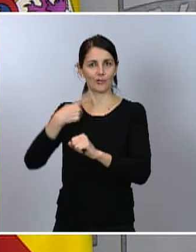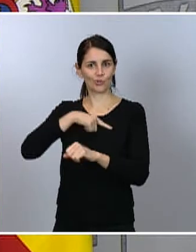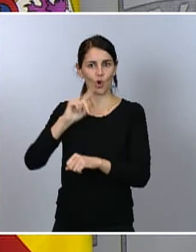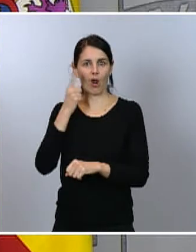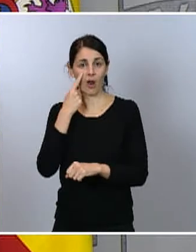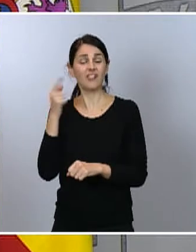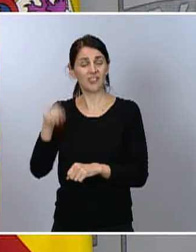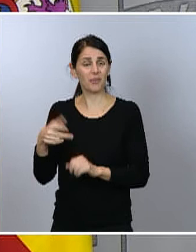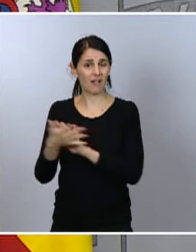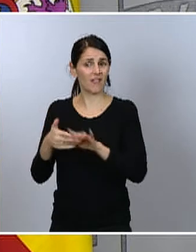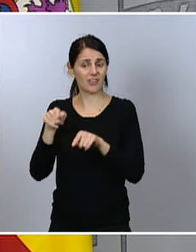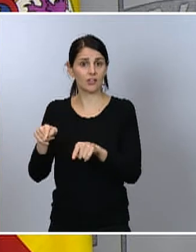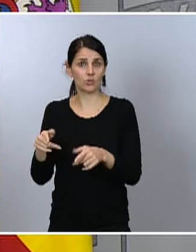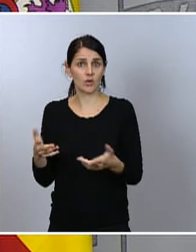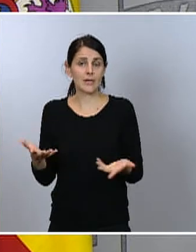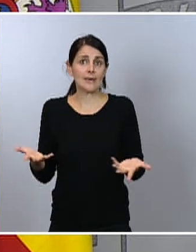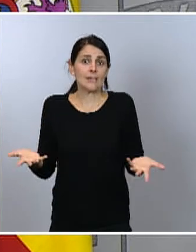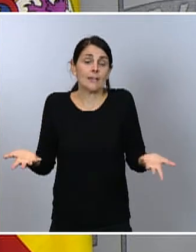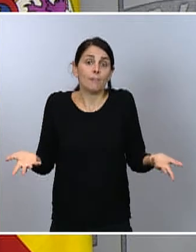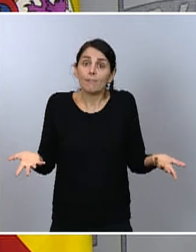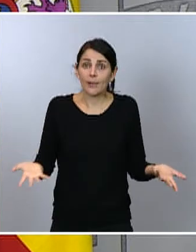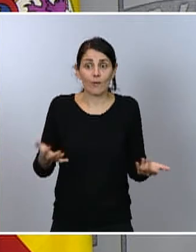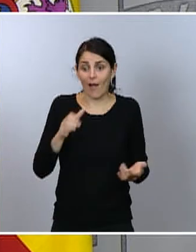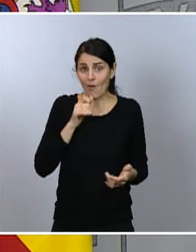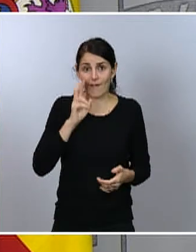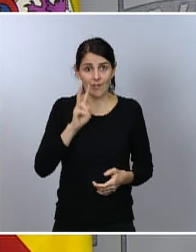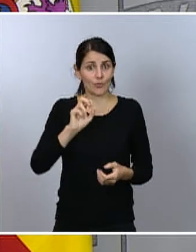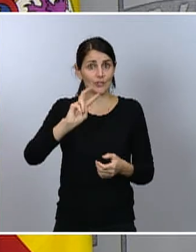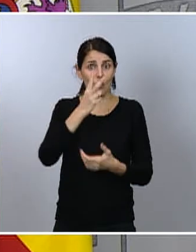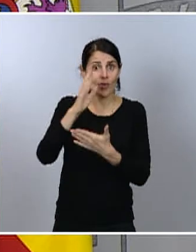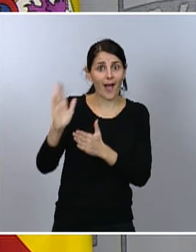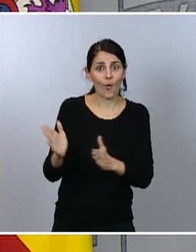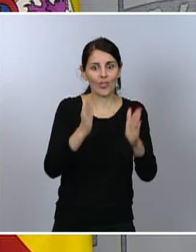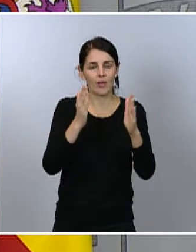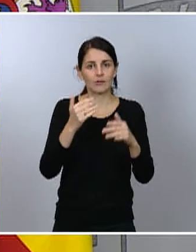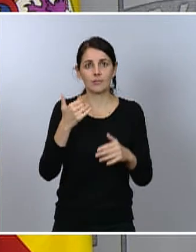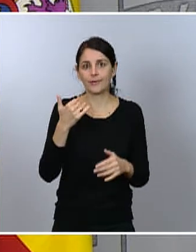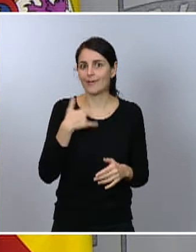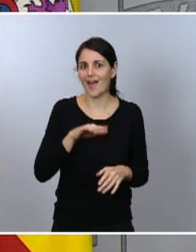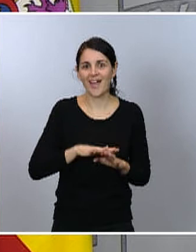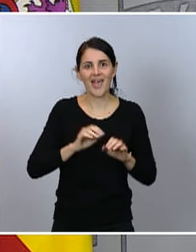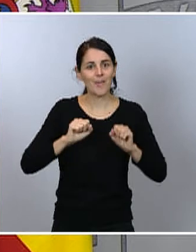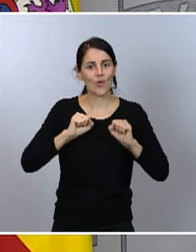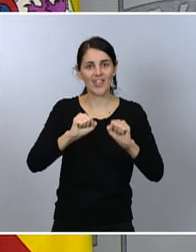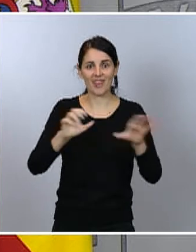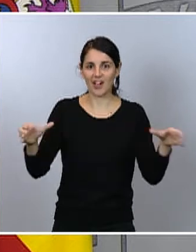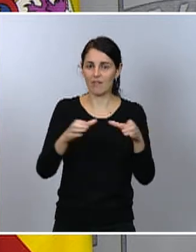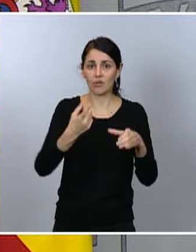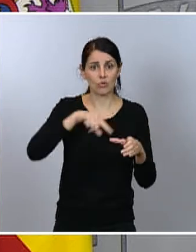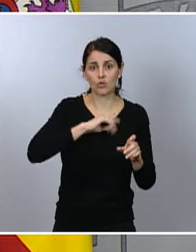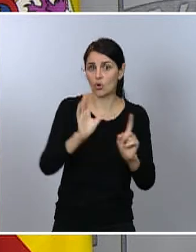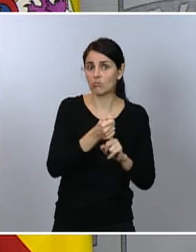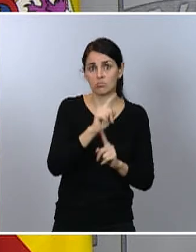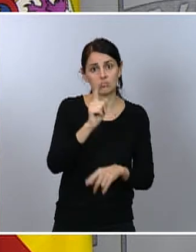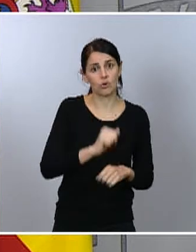Pero hemos visto en esta segunda onda epidémica que no habíamos alcanzado la inmunidad de rebaño, aún un